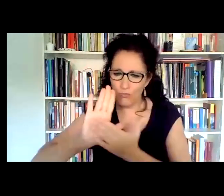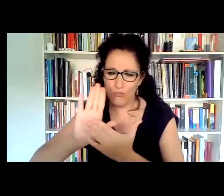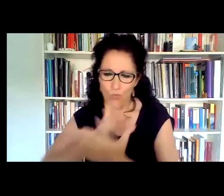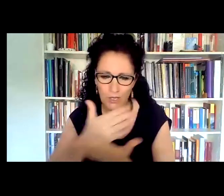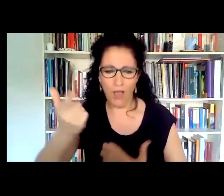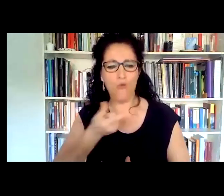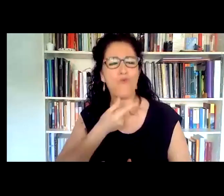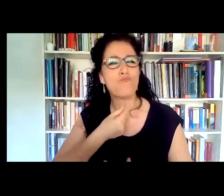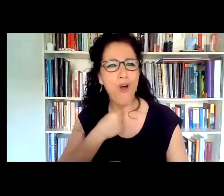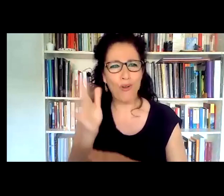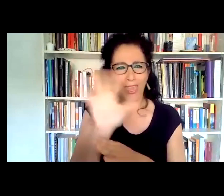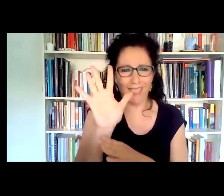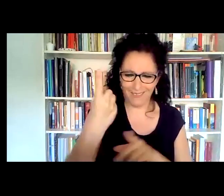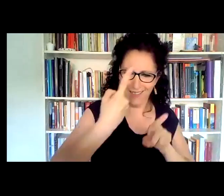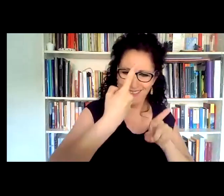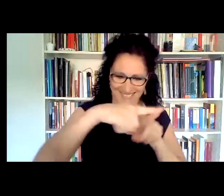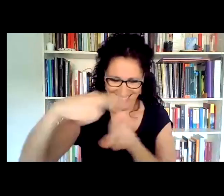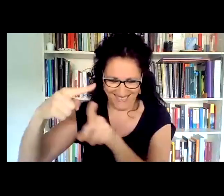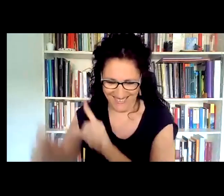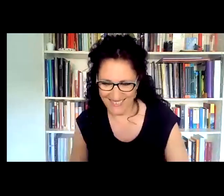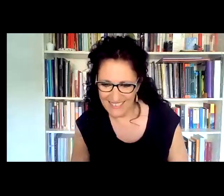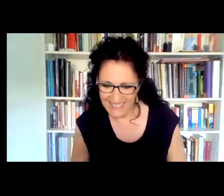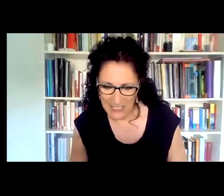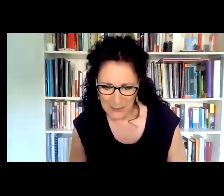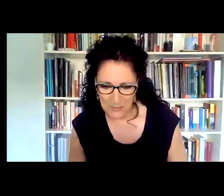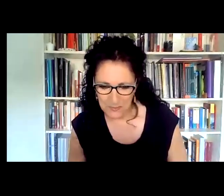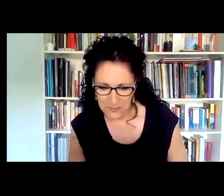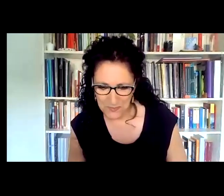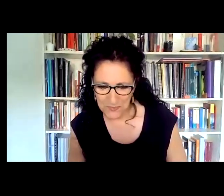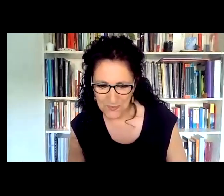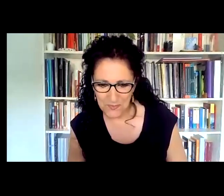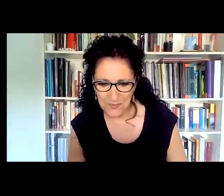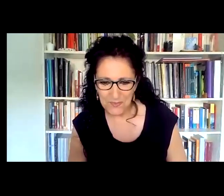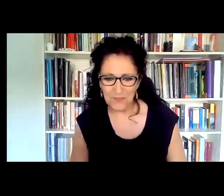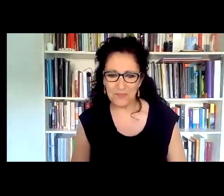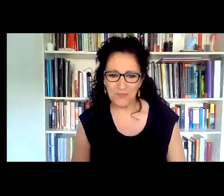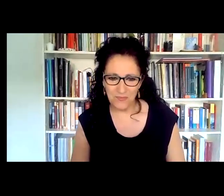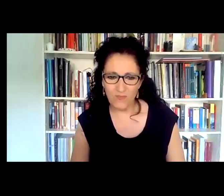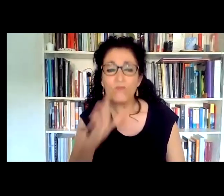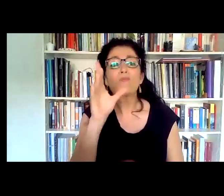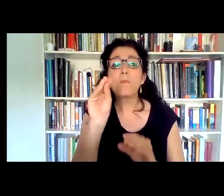manifestaciones en lengua de signos, teatro, poesía, humor, cine, etc.